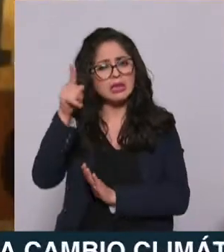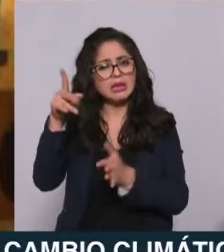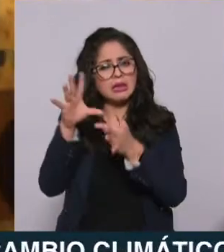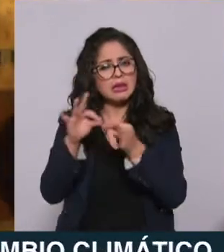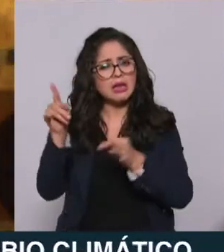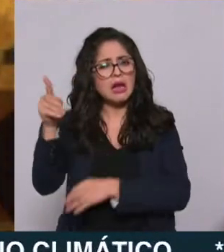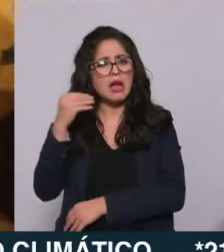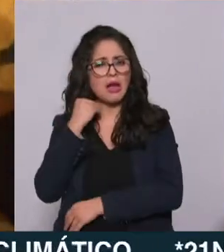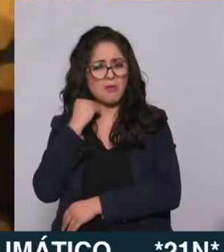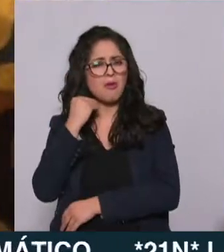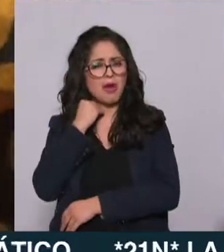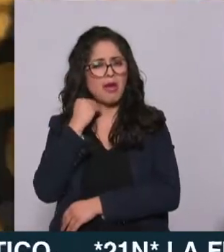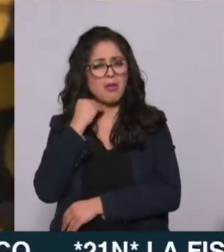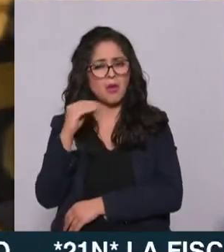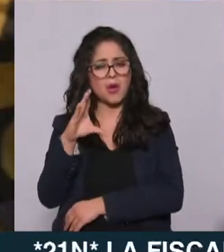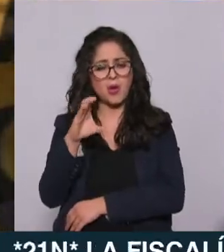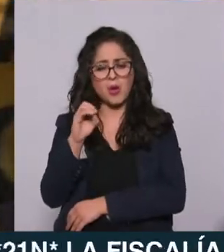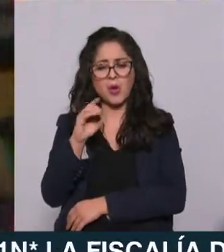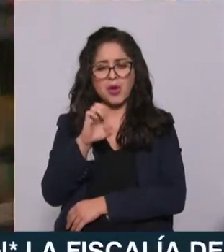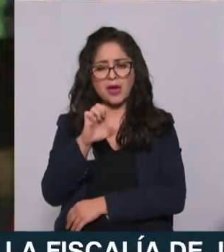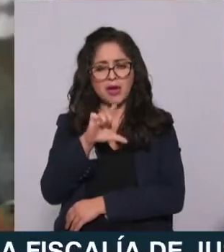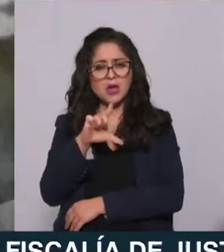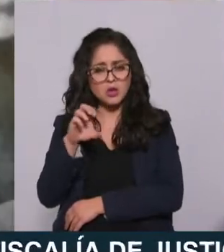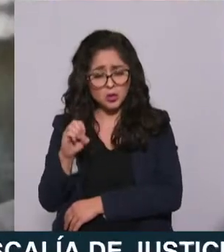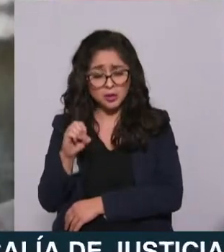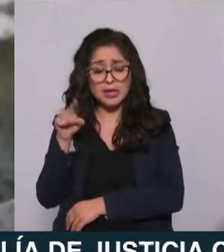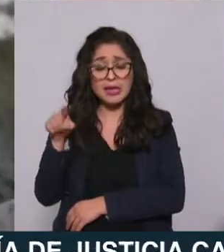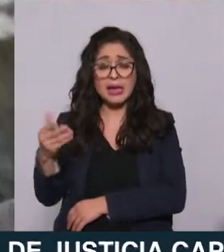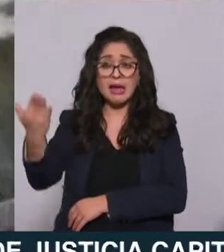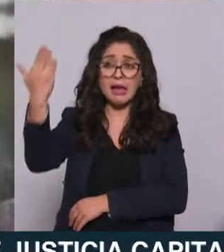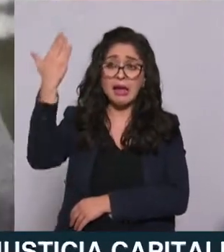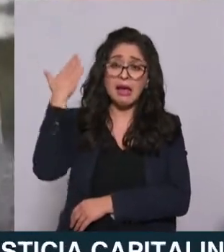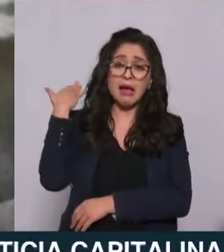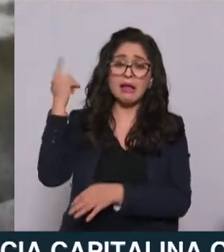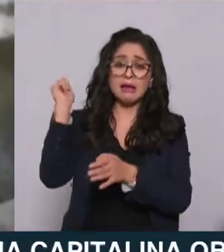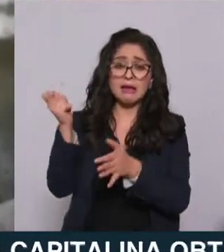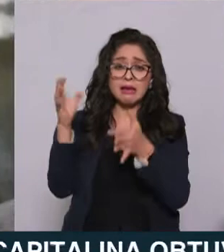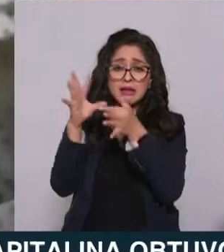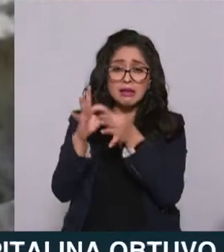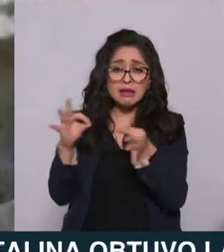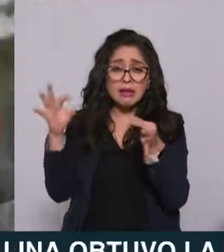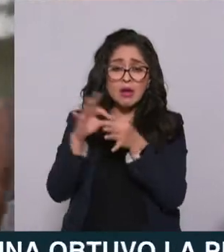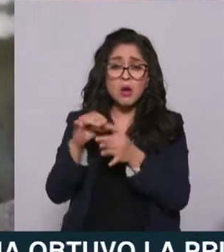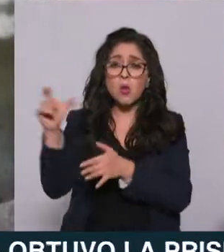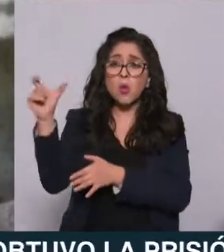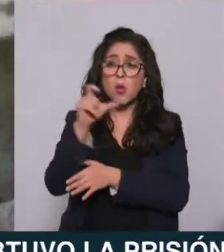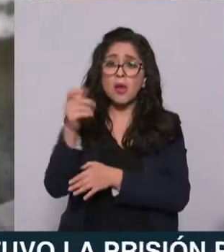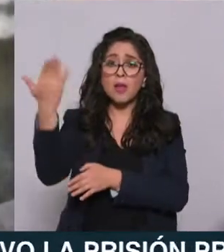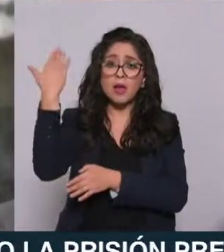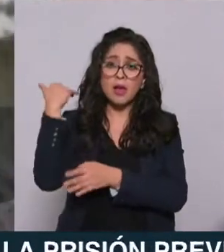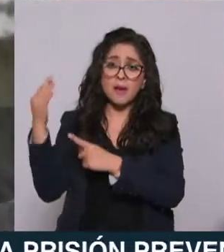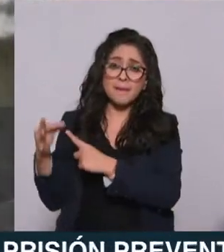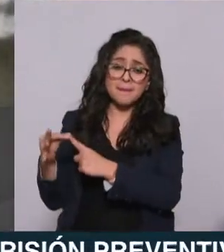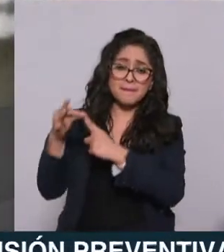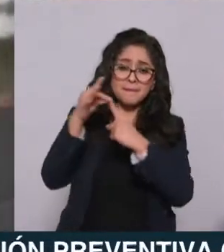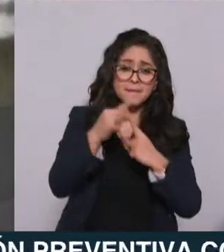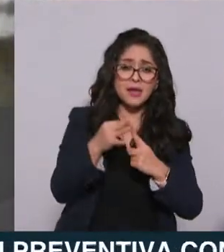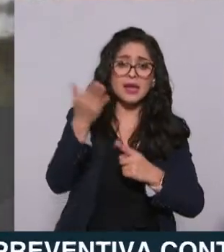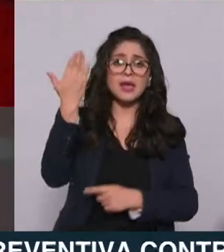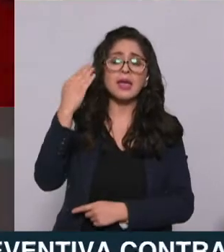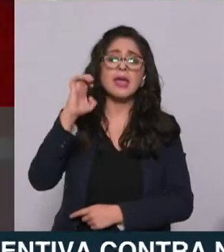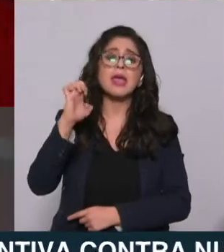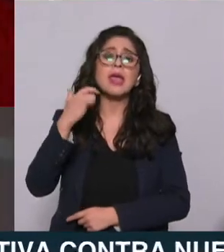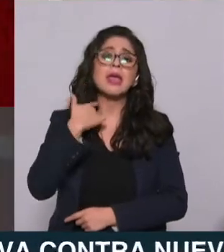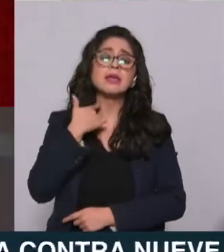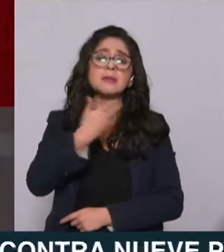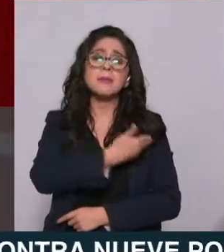Desde hace algunos meses él planteó que pues la necesidad de que fuera citado a declarar el expresidente Enrique Peña